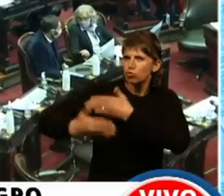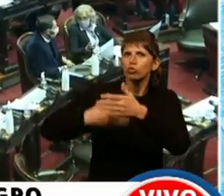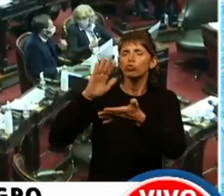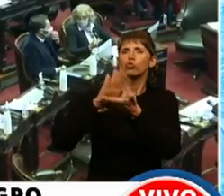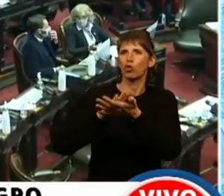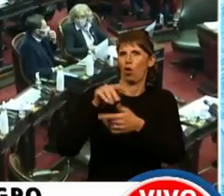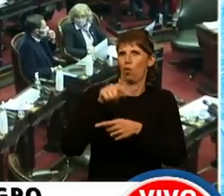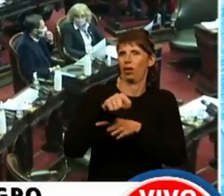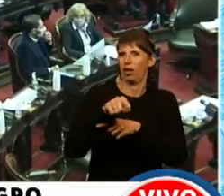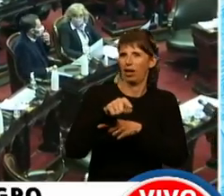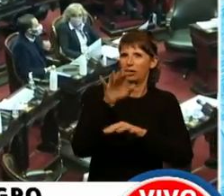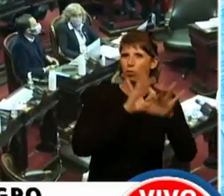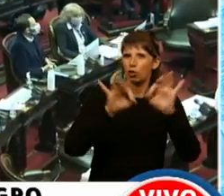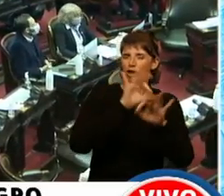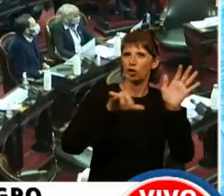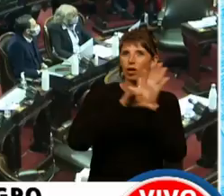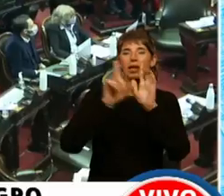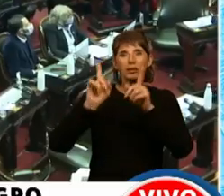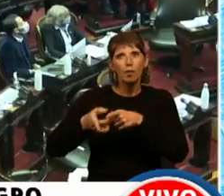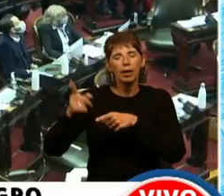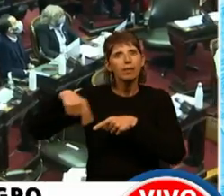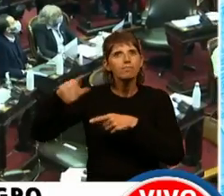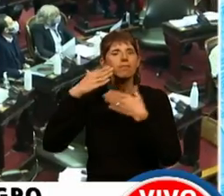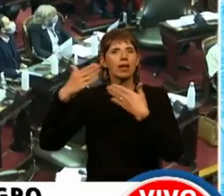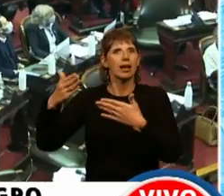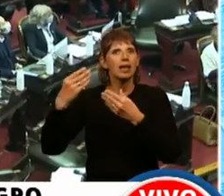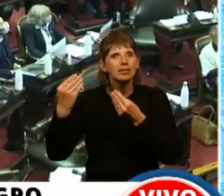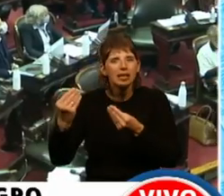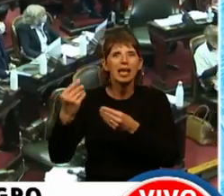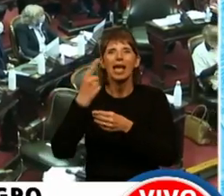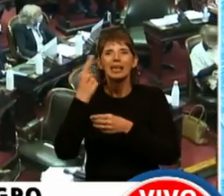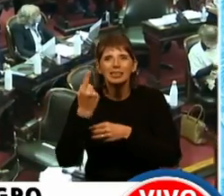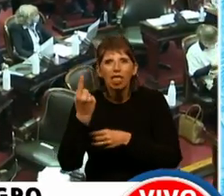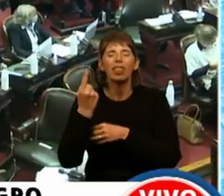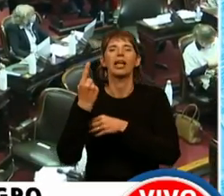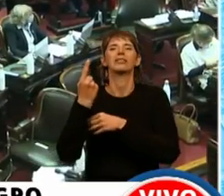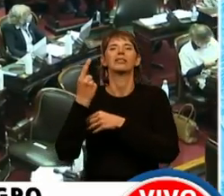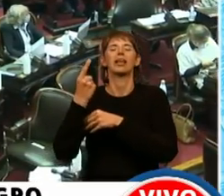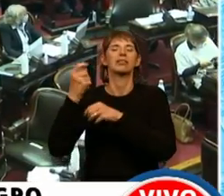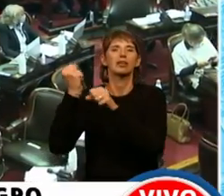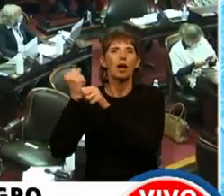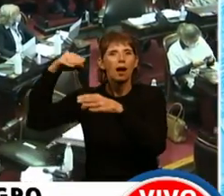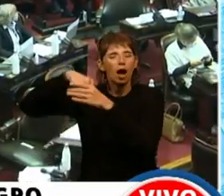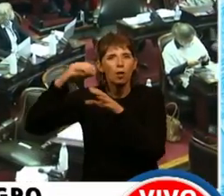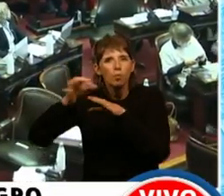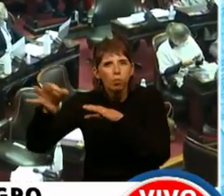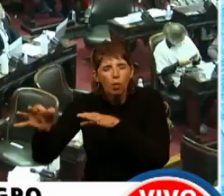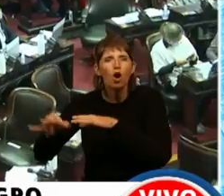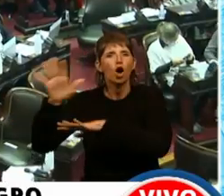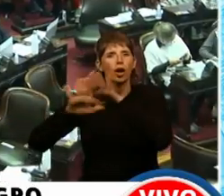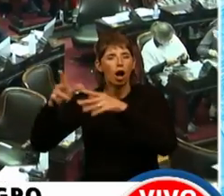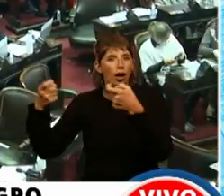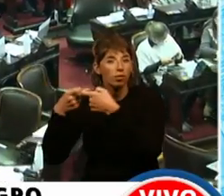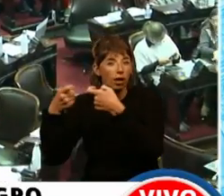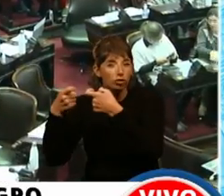de defensores del pueblo concejales intendentes y organizaciones sociales nucleadas para